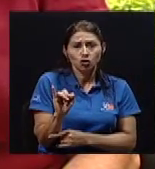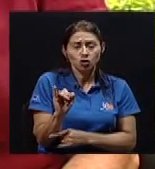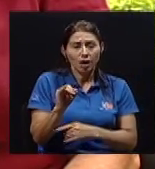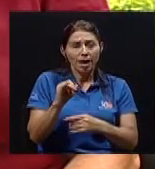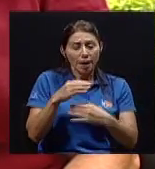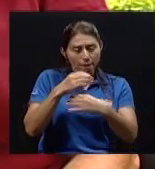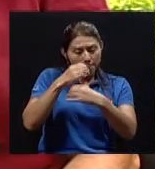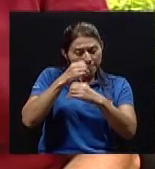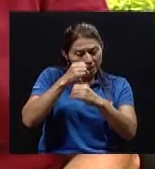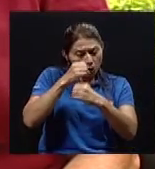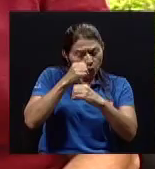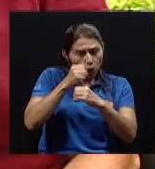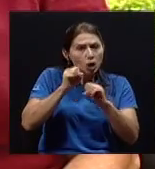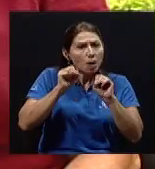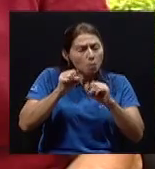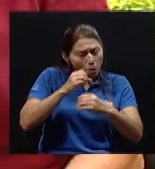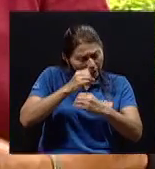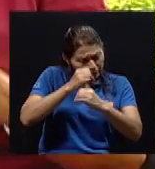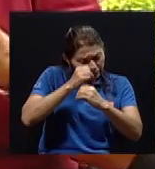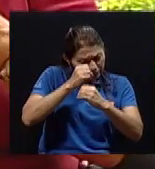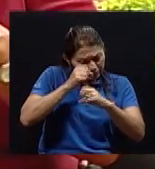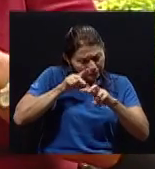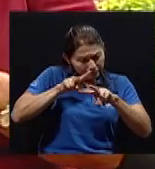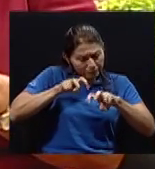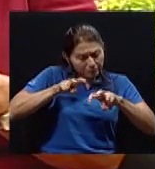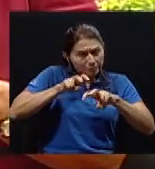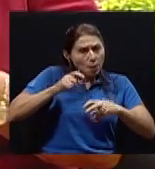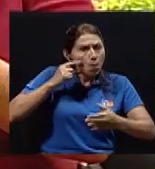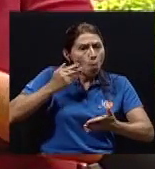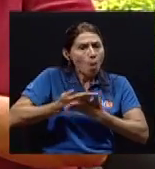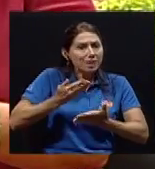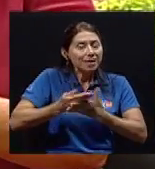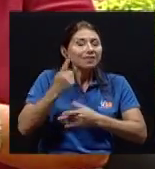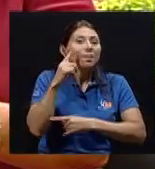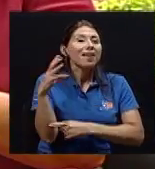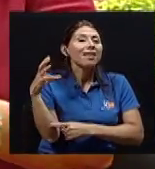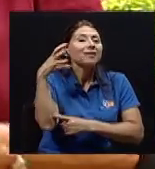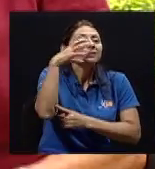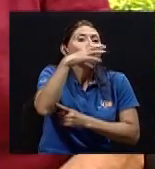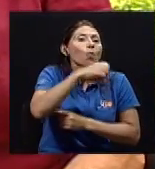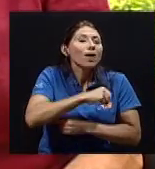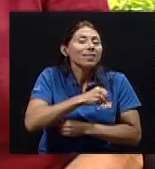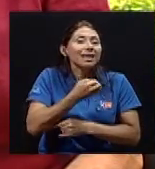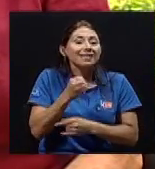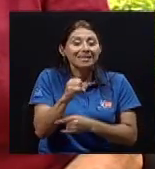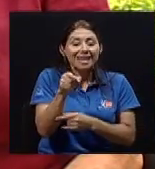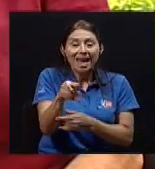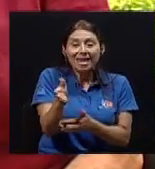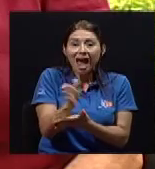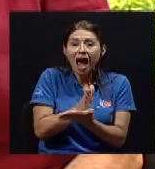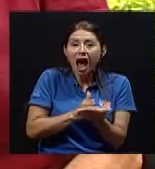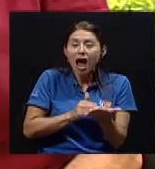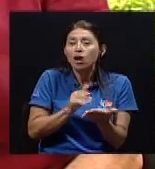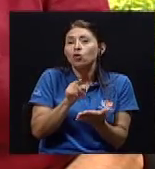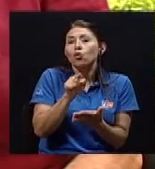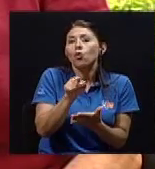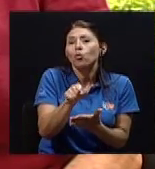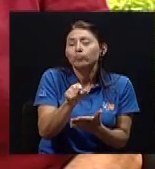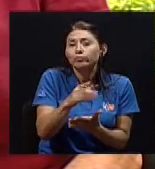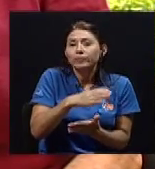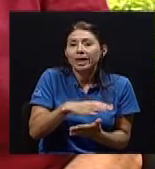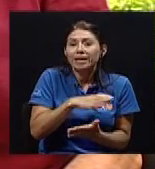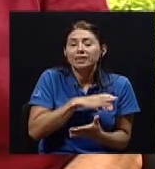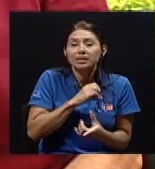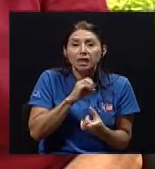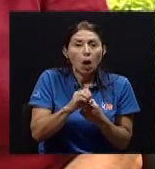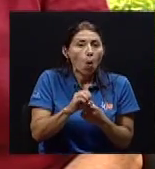puede estudiar determinadas muestras para llegar a determinar si un agente está presente o no y contribuir con